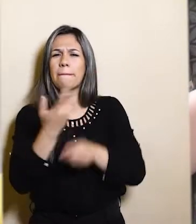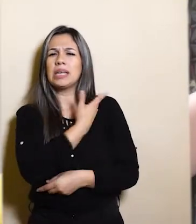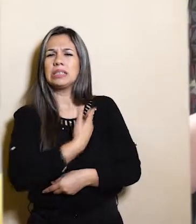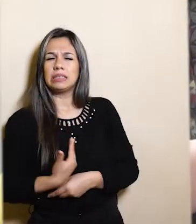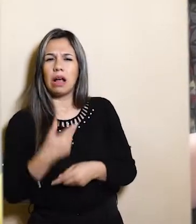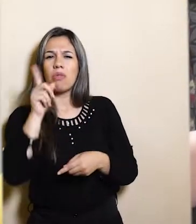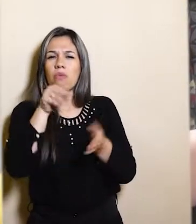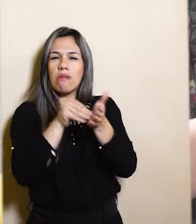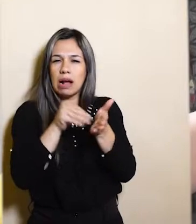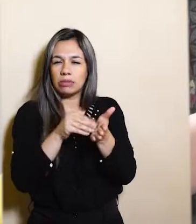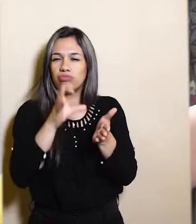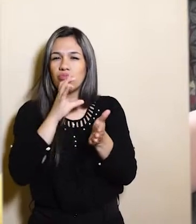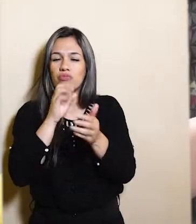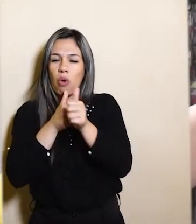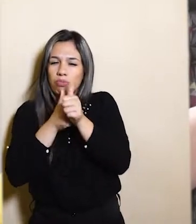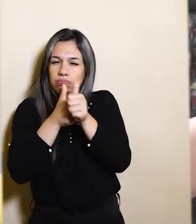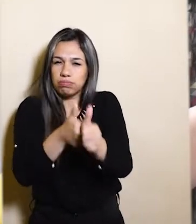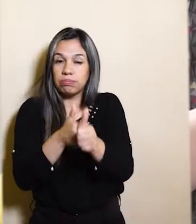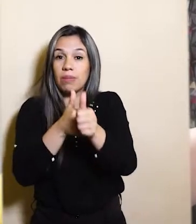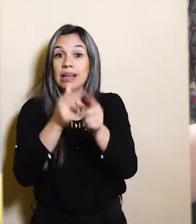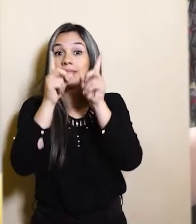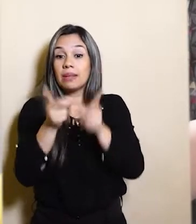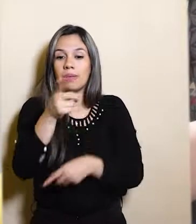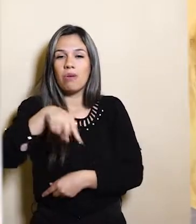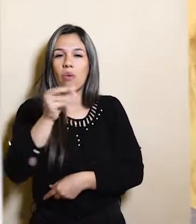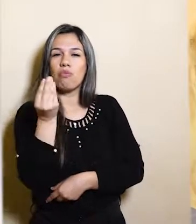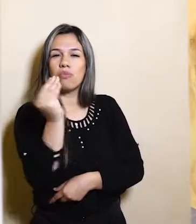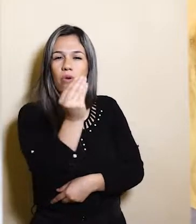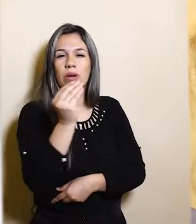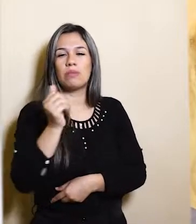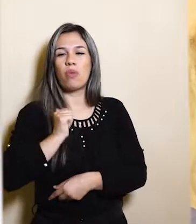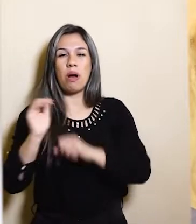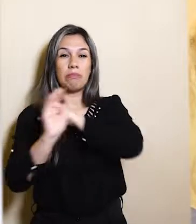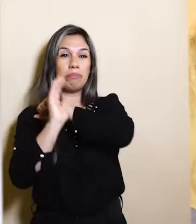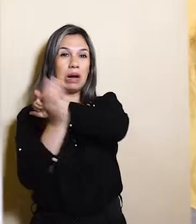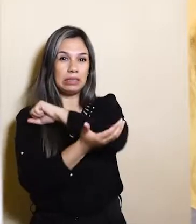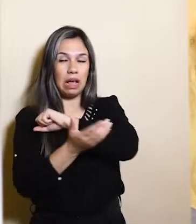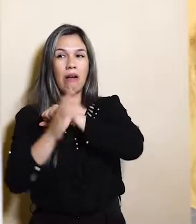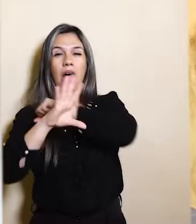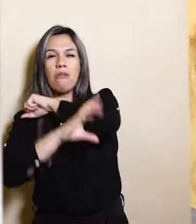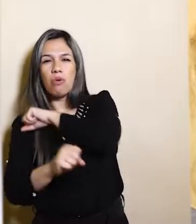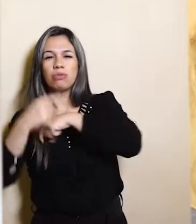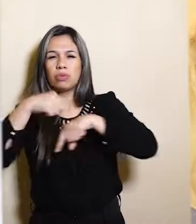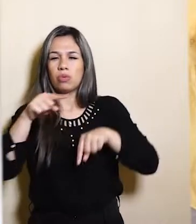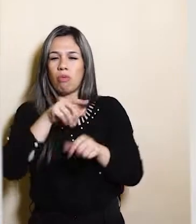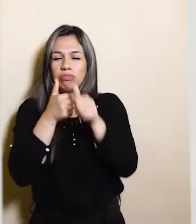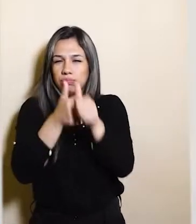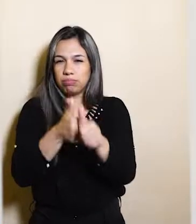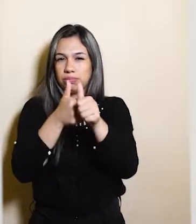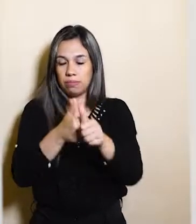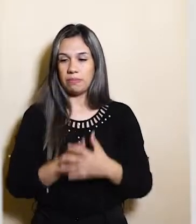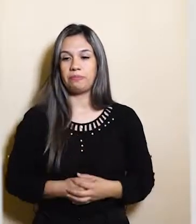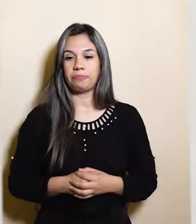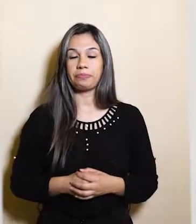todo de acompañar a las sobrevivientes, niñas y adolescentes, de esta violencia sexual y de esta maternidad forzada. Vamos a ir hablando, por